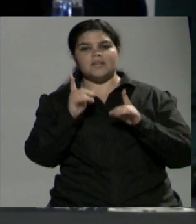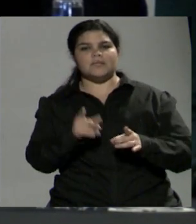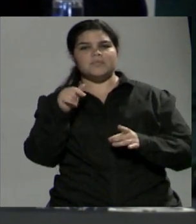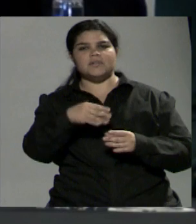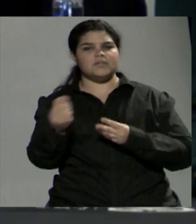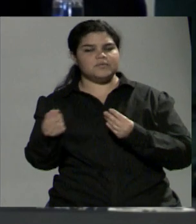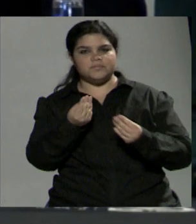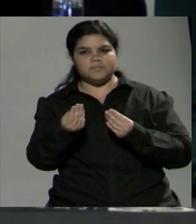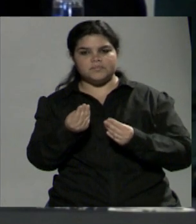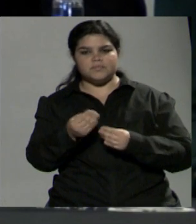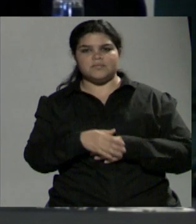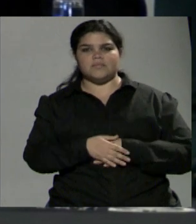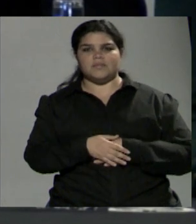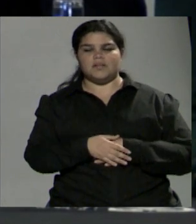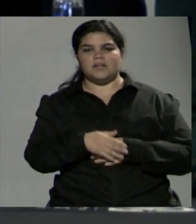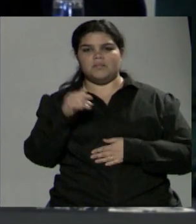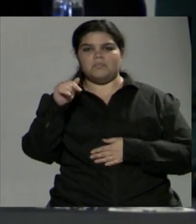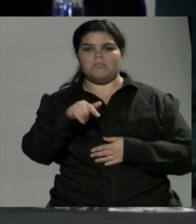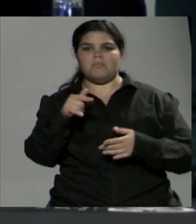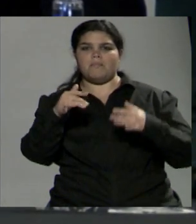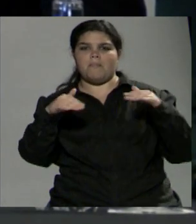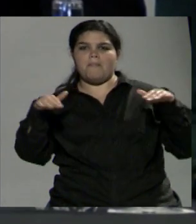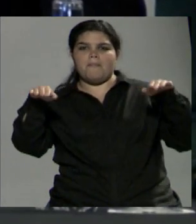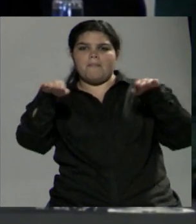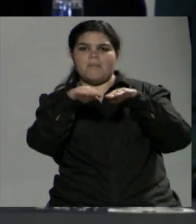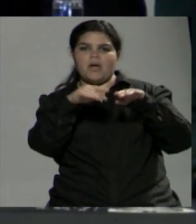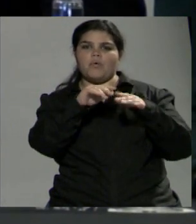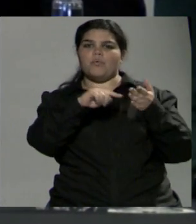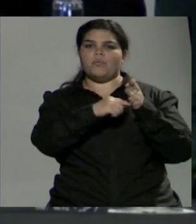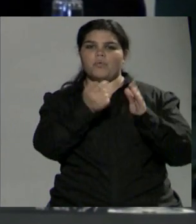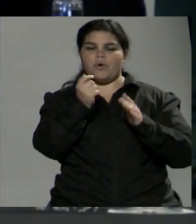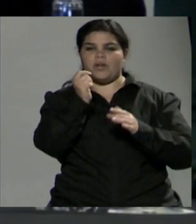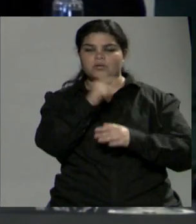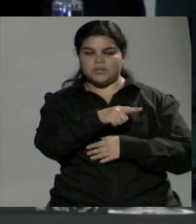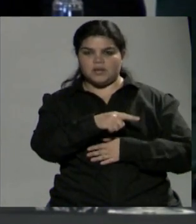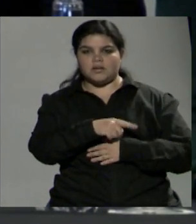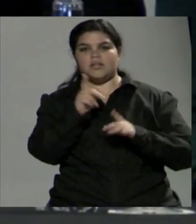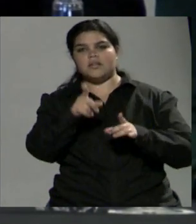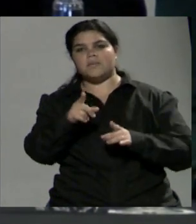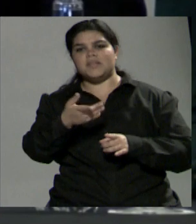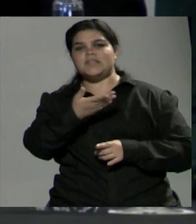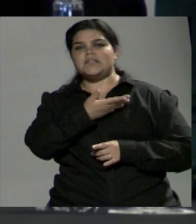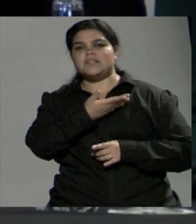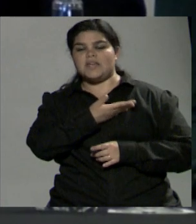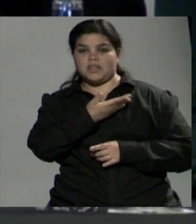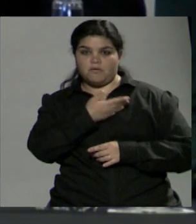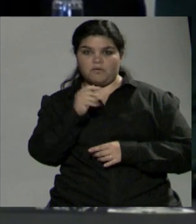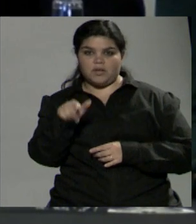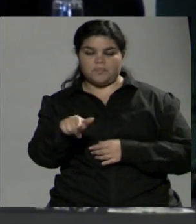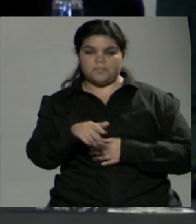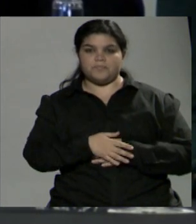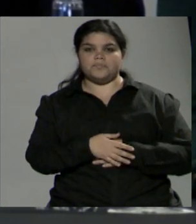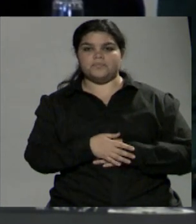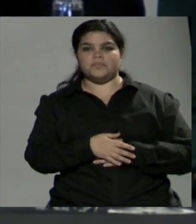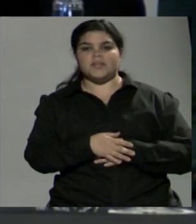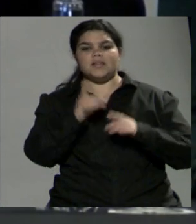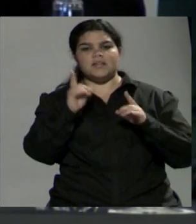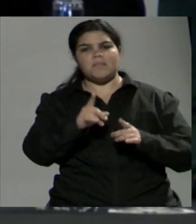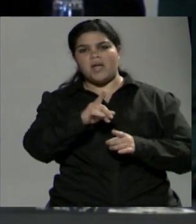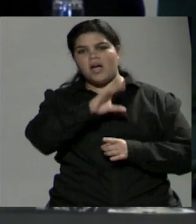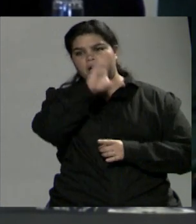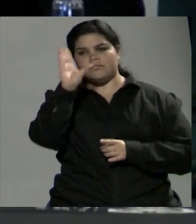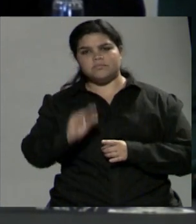de paridad en la provincia de Buenos Aires y en Santa Fe, y en el resto del país